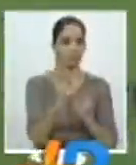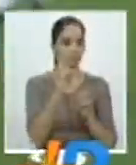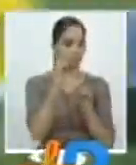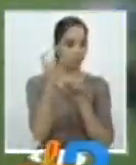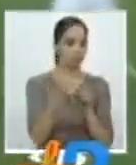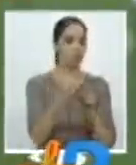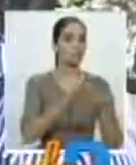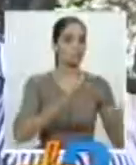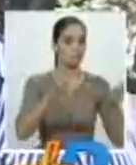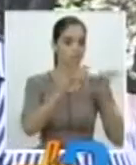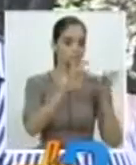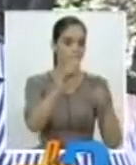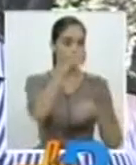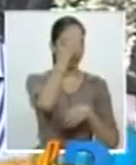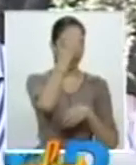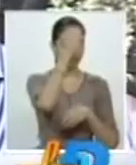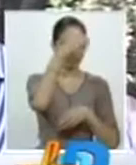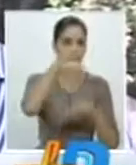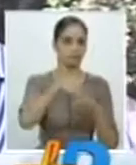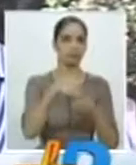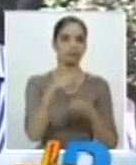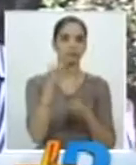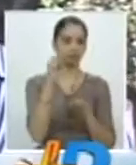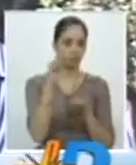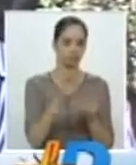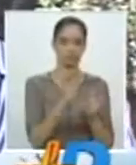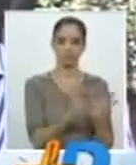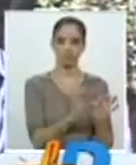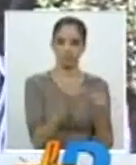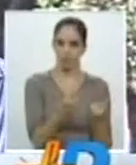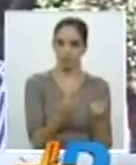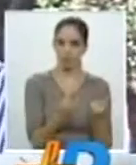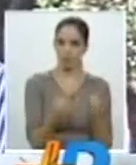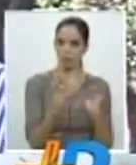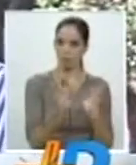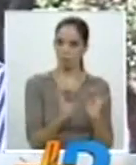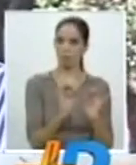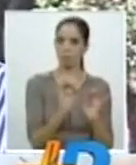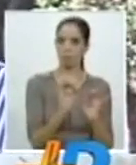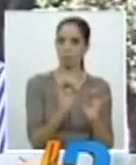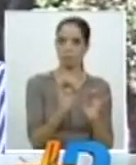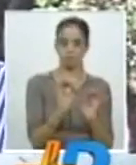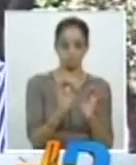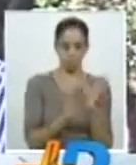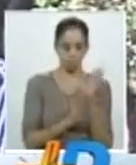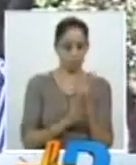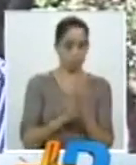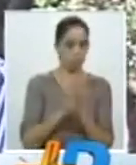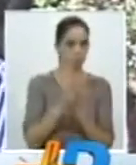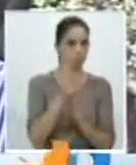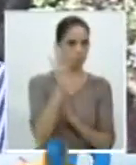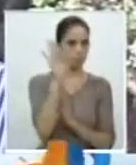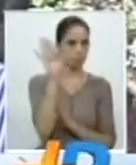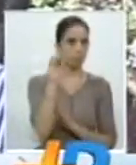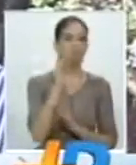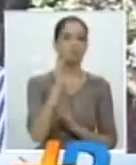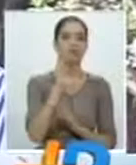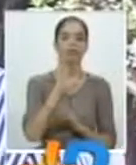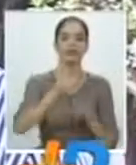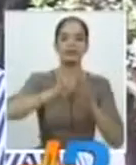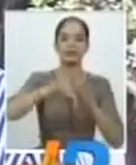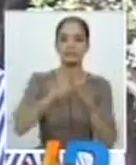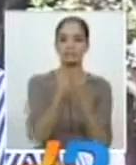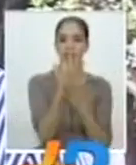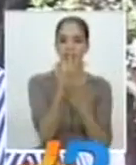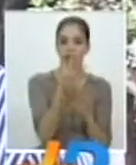orbital, James Rodríguez. Lo que viene es mucho mejor porque él está en un momento del ciclo 7. El ser humano maneja tres ciclos, el ciclo 7 que